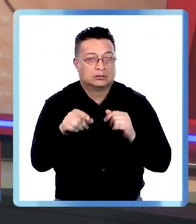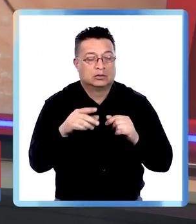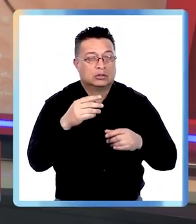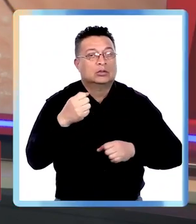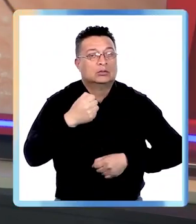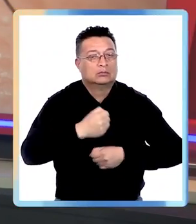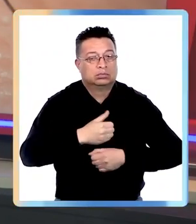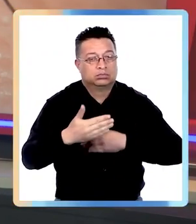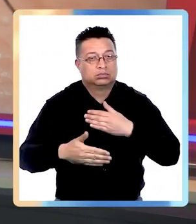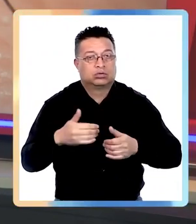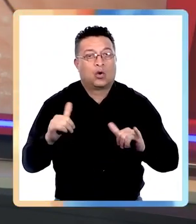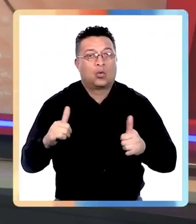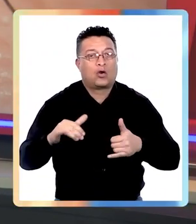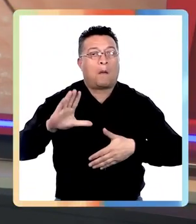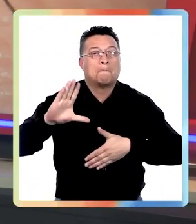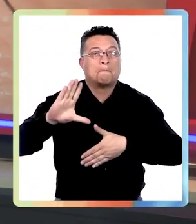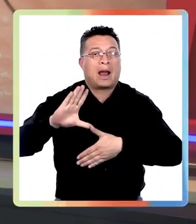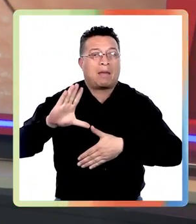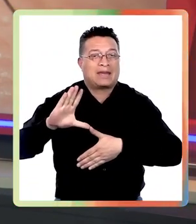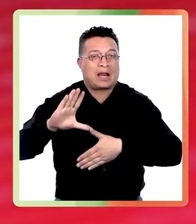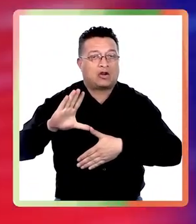Panamericanos, como nos cuenta BTV.